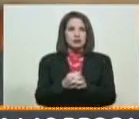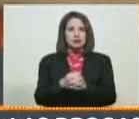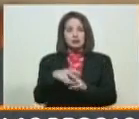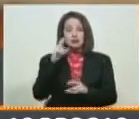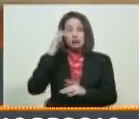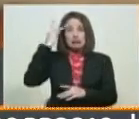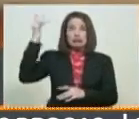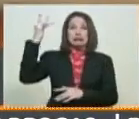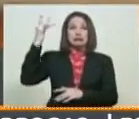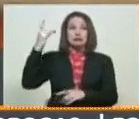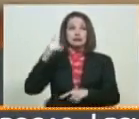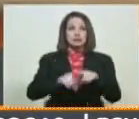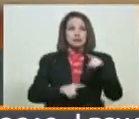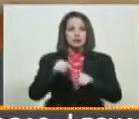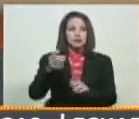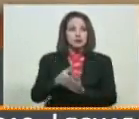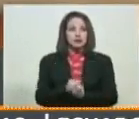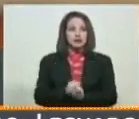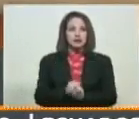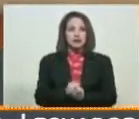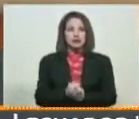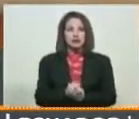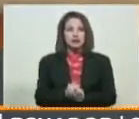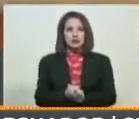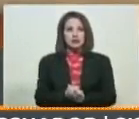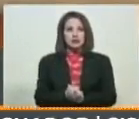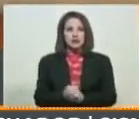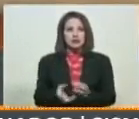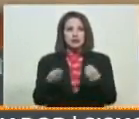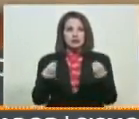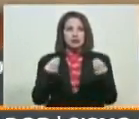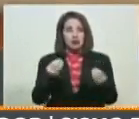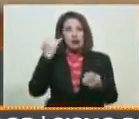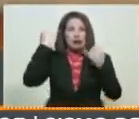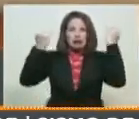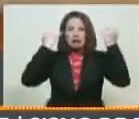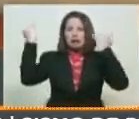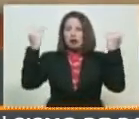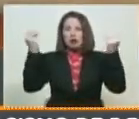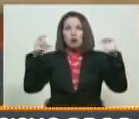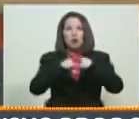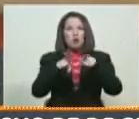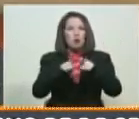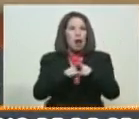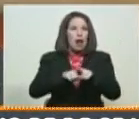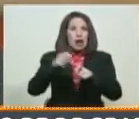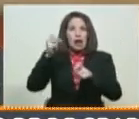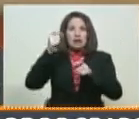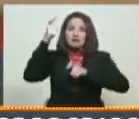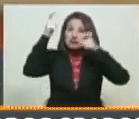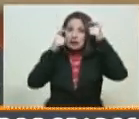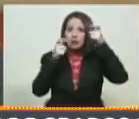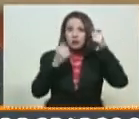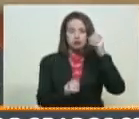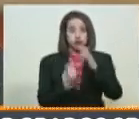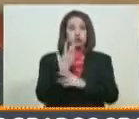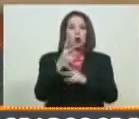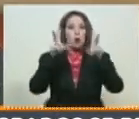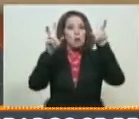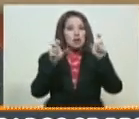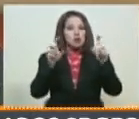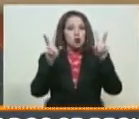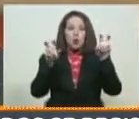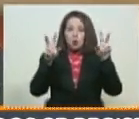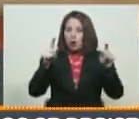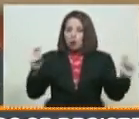genio político, decidió ir a la batalla de las ideas, así como Chávez en el 2009 reactivó y revivió al